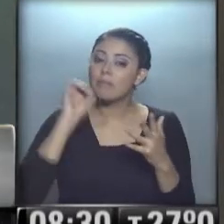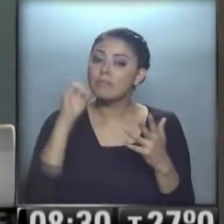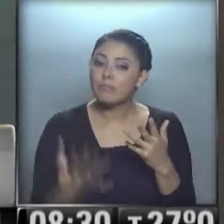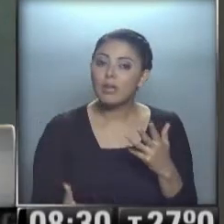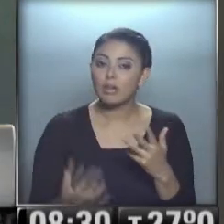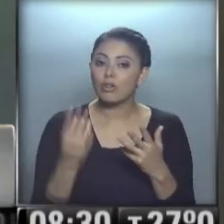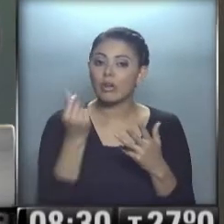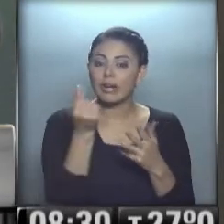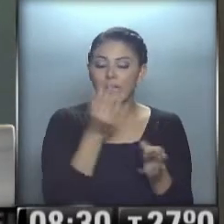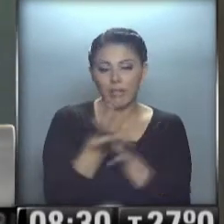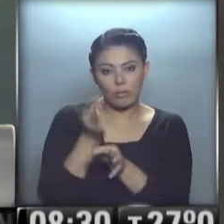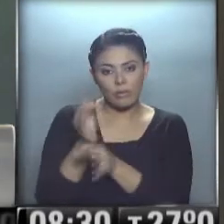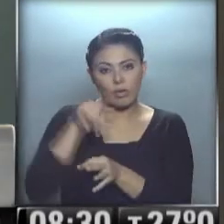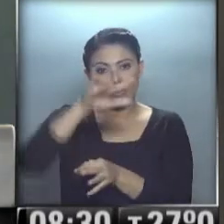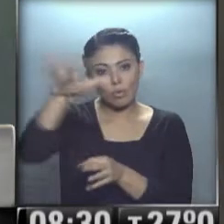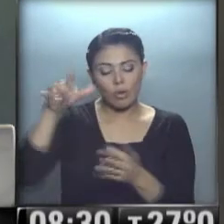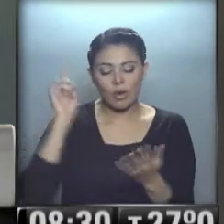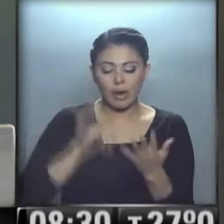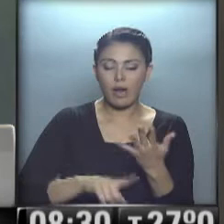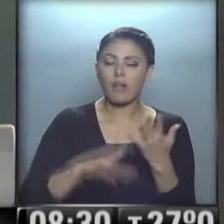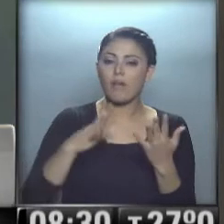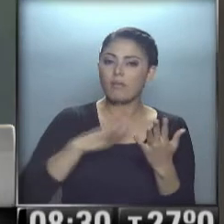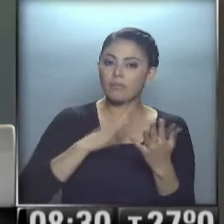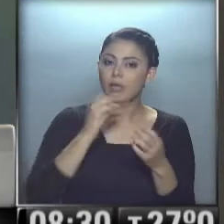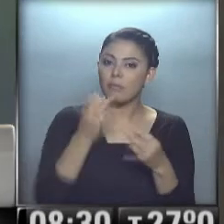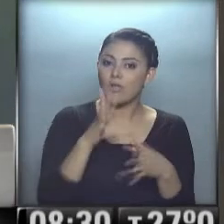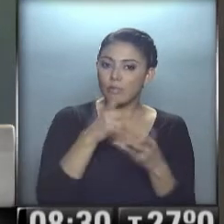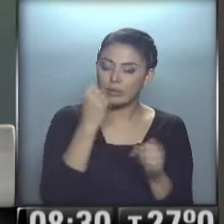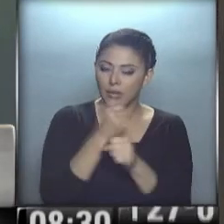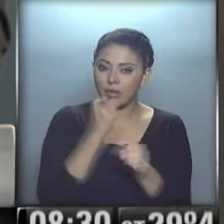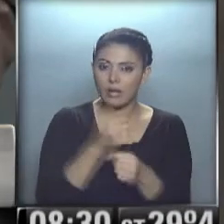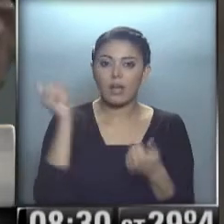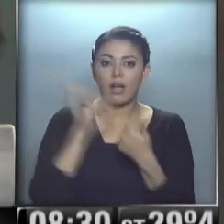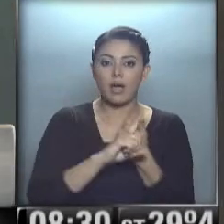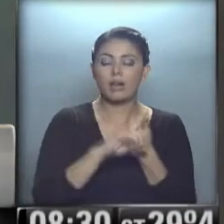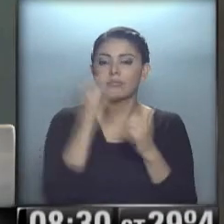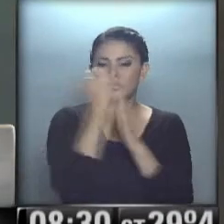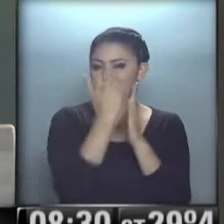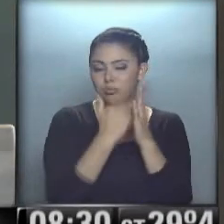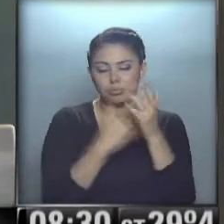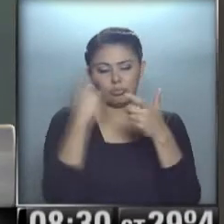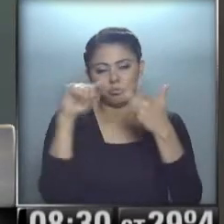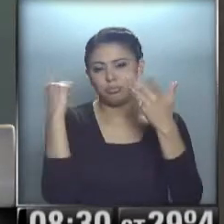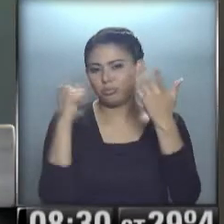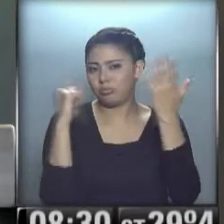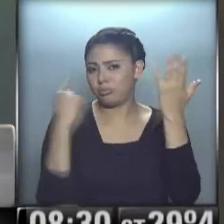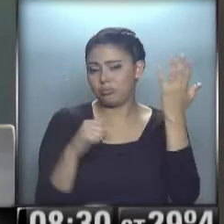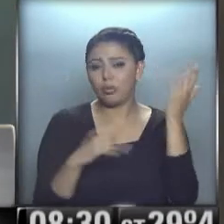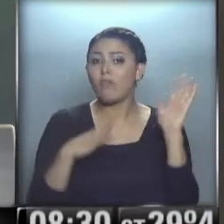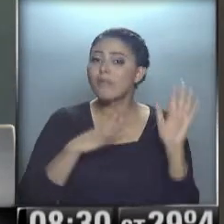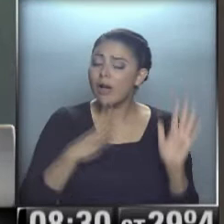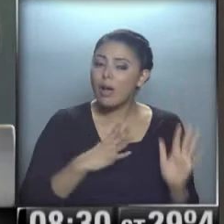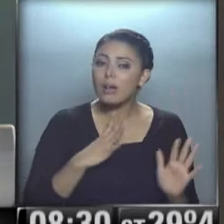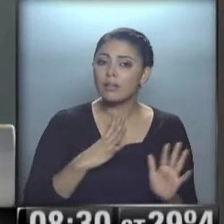parámetros de calidad educativa en muchos otros lugares, mejoramiento en las condiciones laborales, calificación laboral. O sea, quedan asignaturas